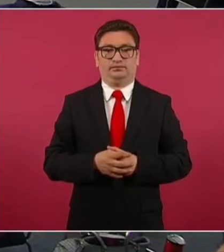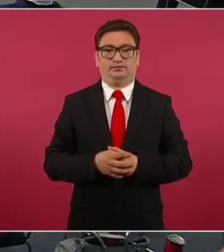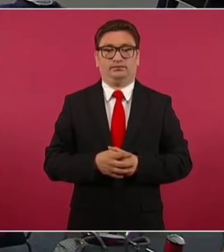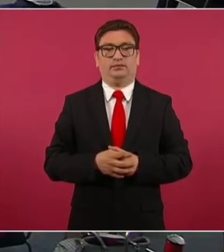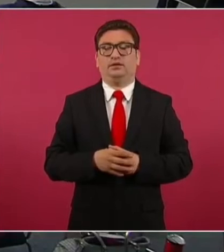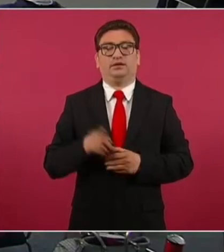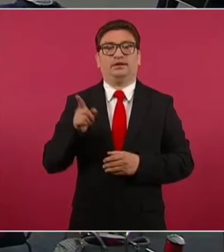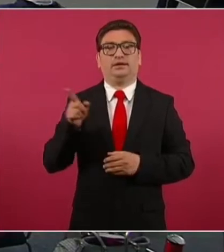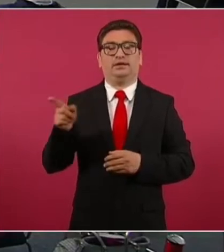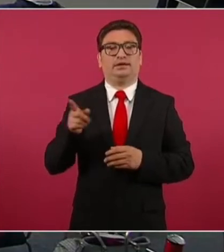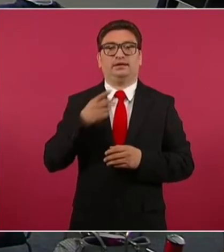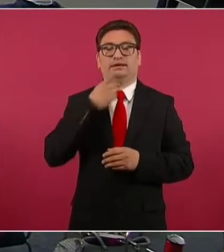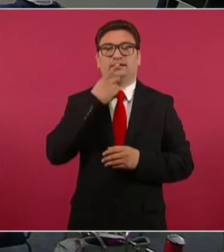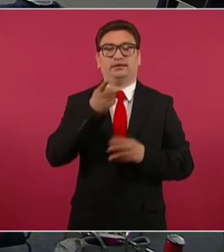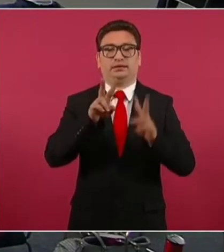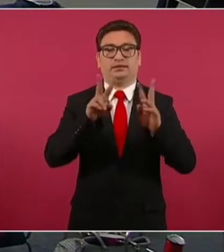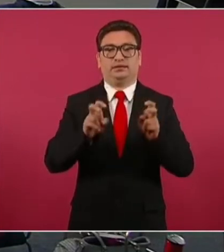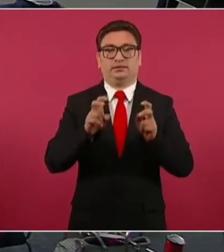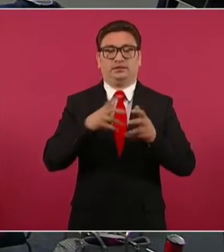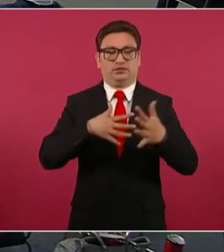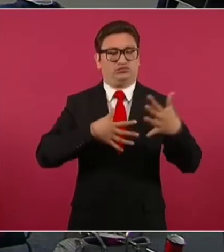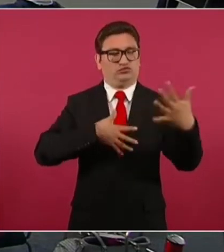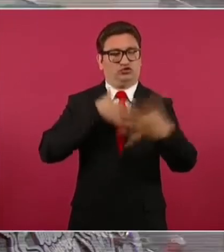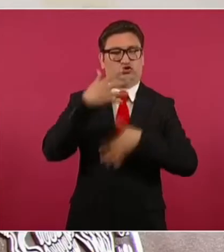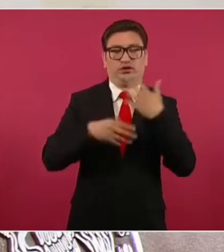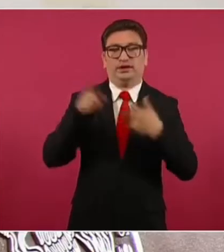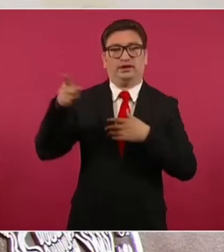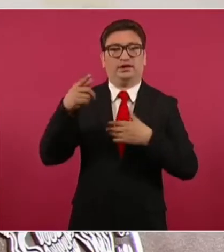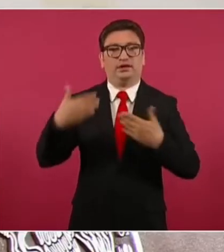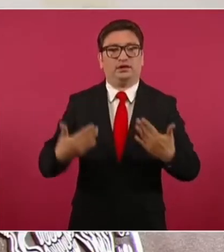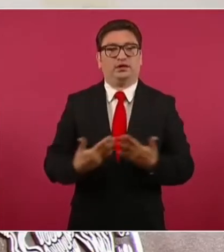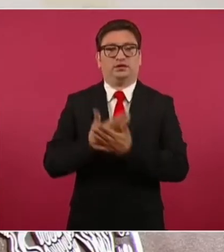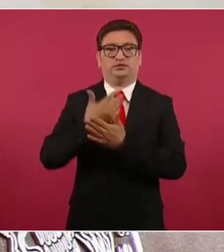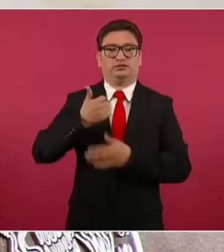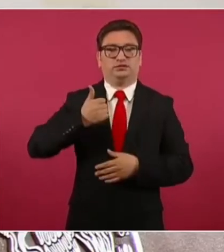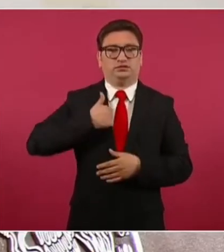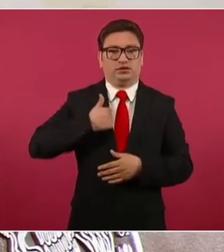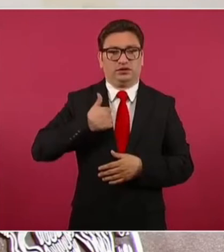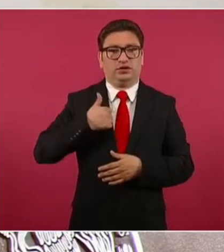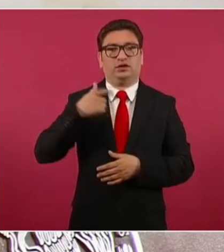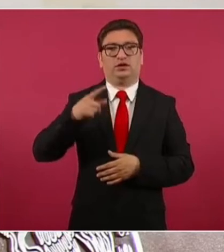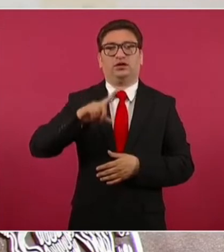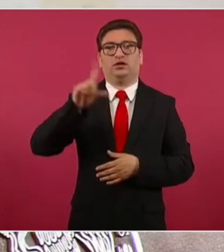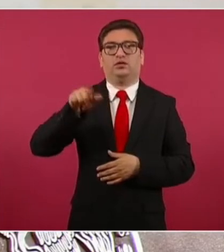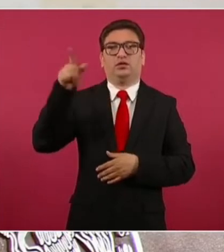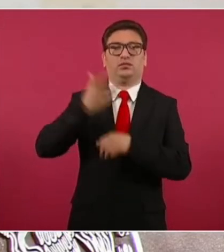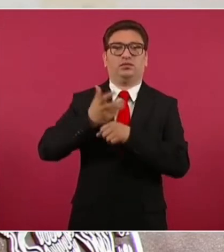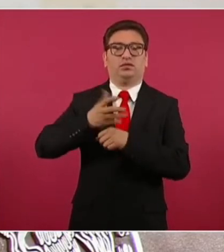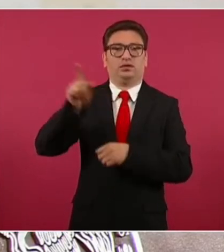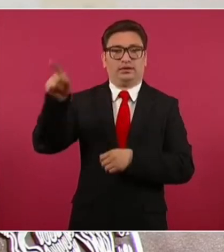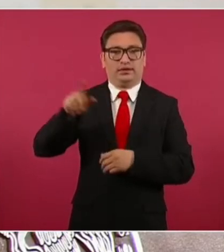que habla sobre la violencia. Nació en Canadá y murió en Estados Unidos.